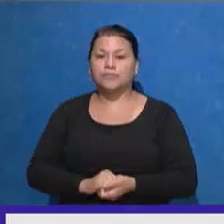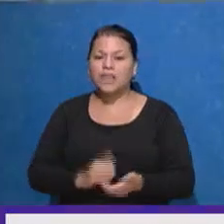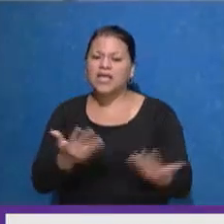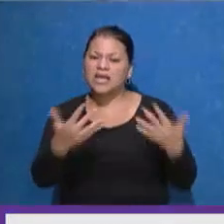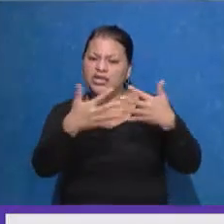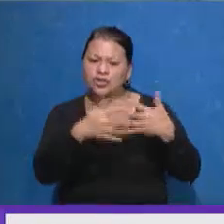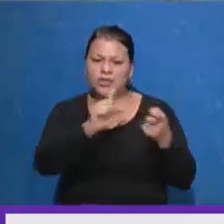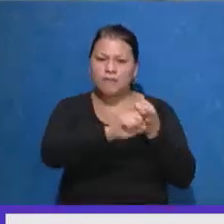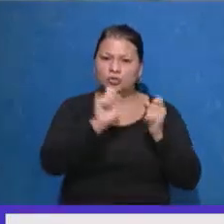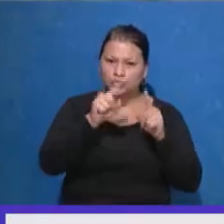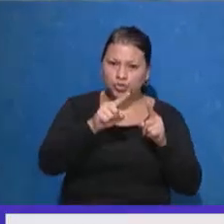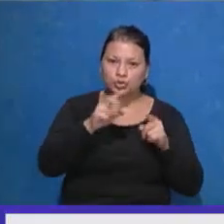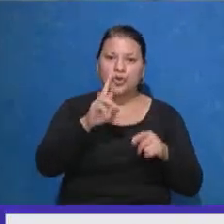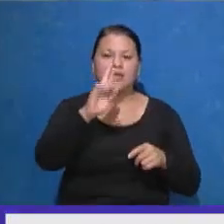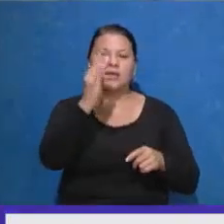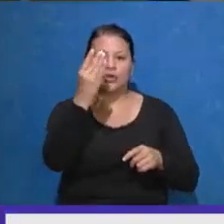y Martínez.